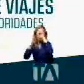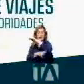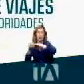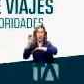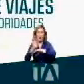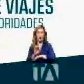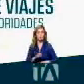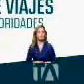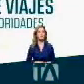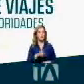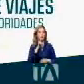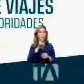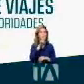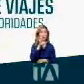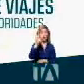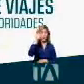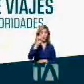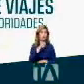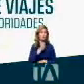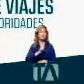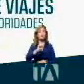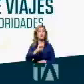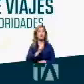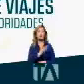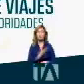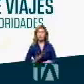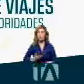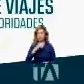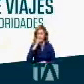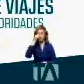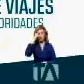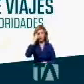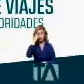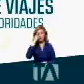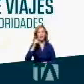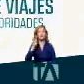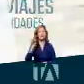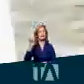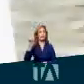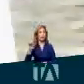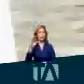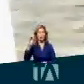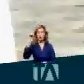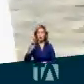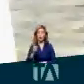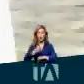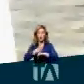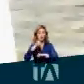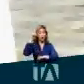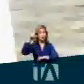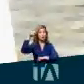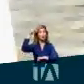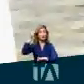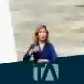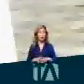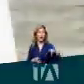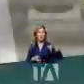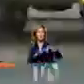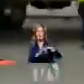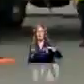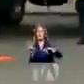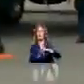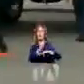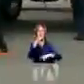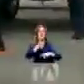fueron hechos por el ex primer mandatario y 71 de ellos por autoridades de su gobierno, desvirtuando la naturaleza de